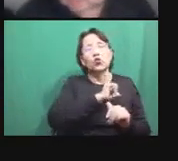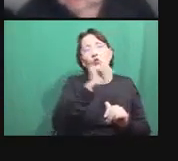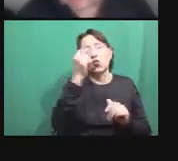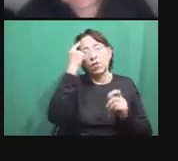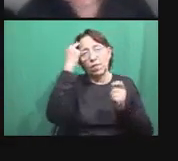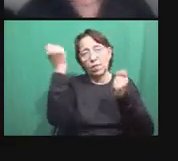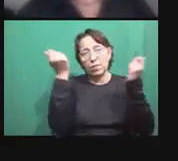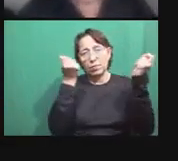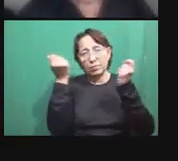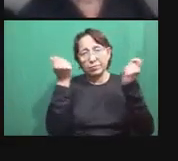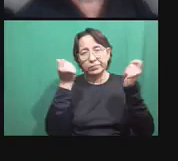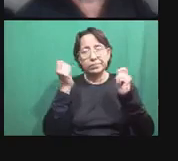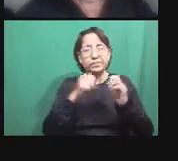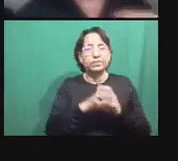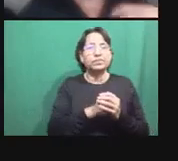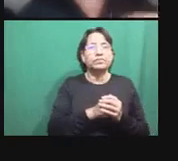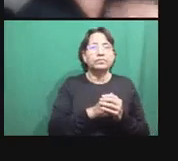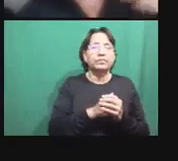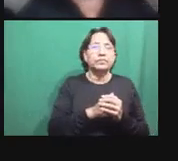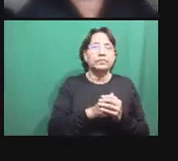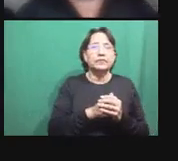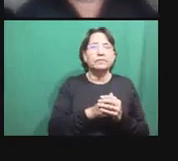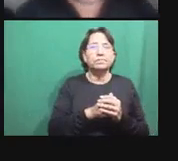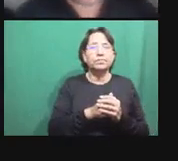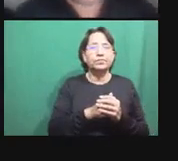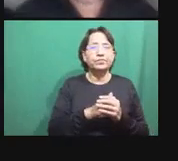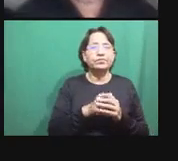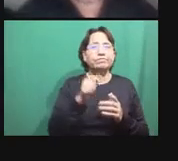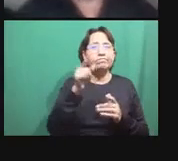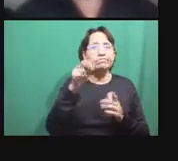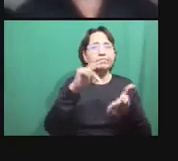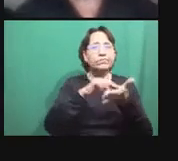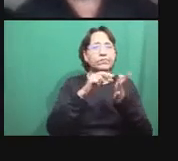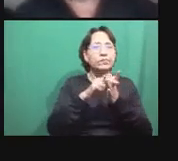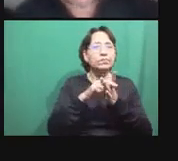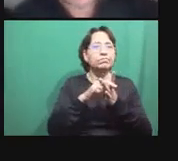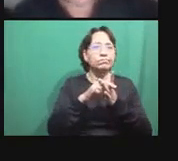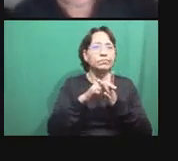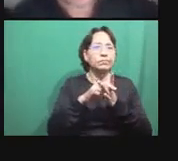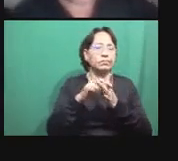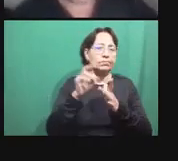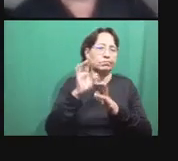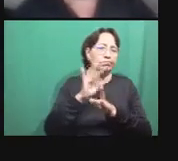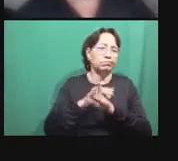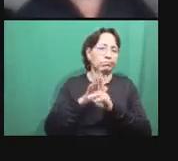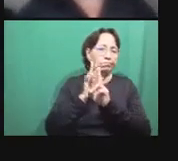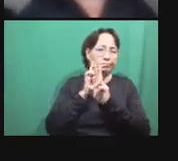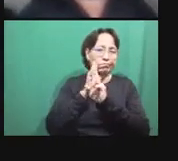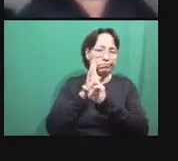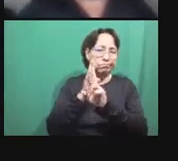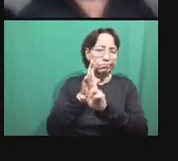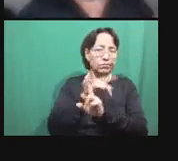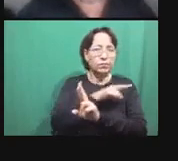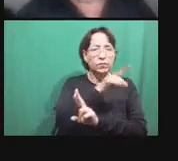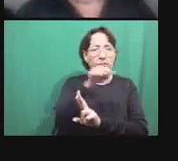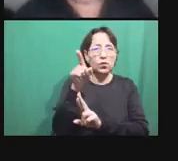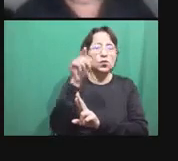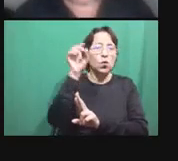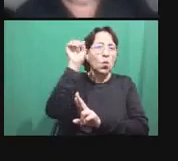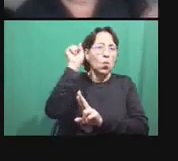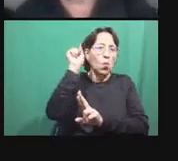uno de los que los ha hecho con mayor potencia, y es reconocer que hay una serie de superficies antelativas con las cuales hay que negociar